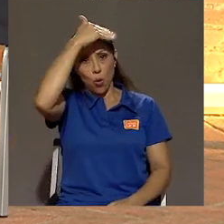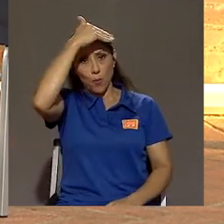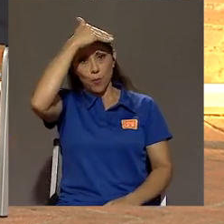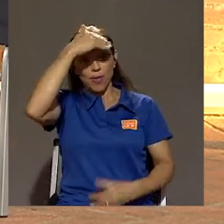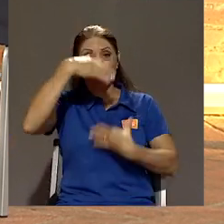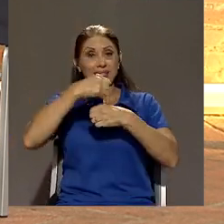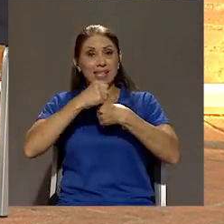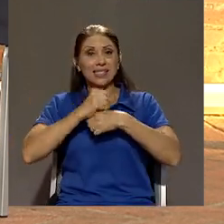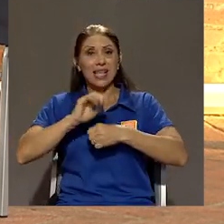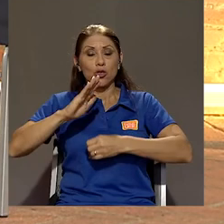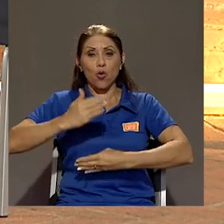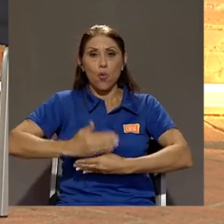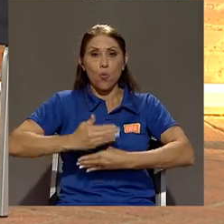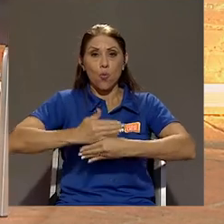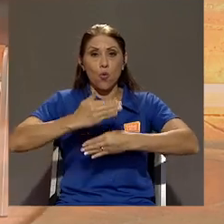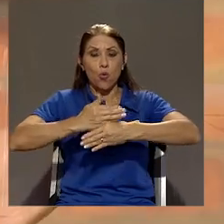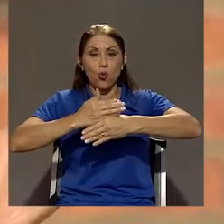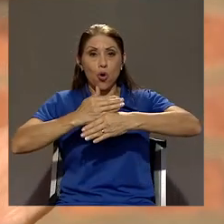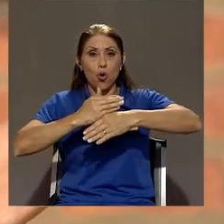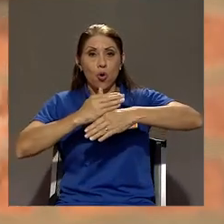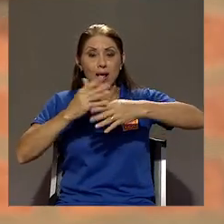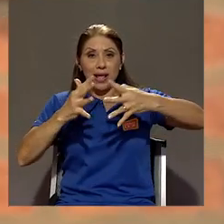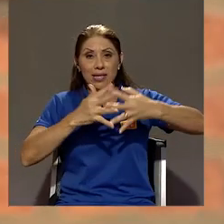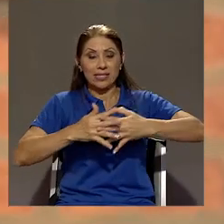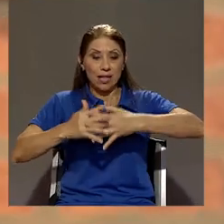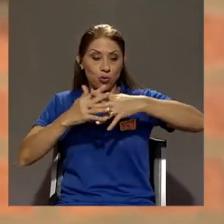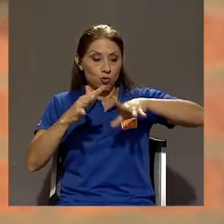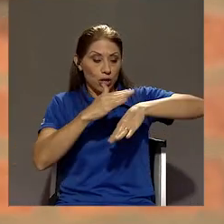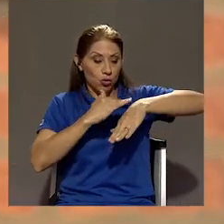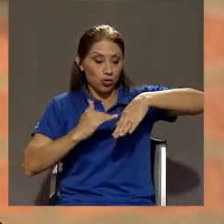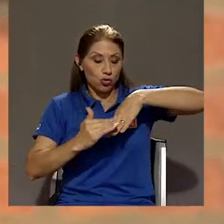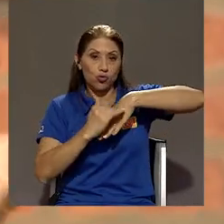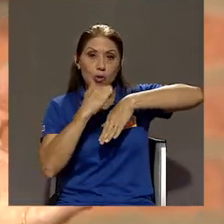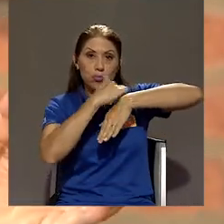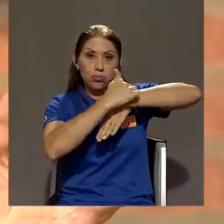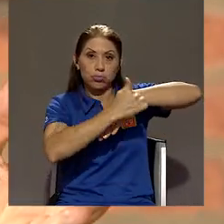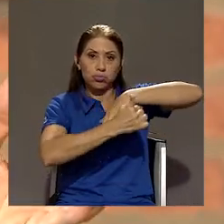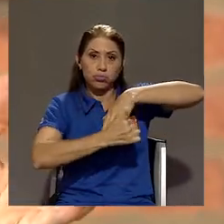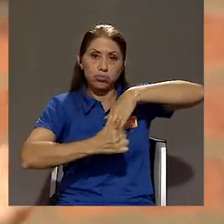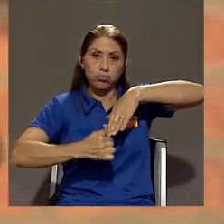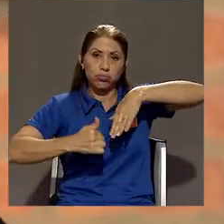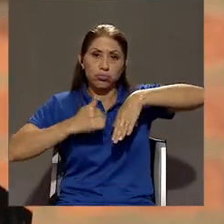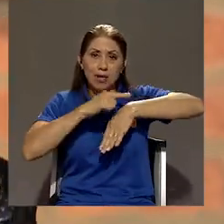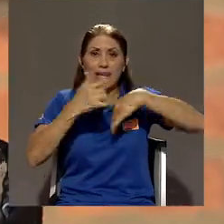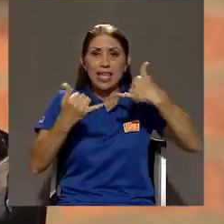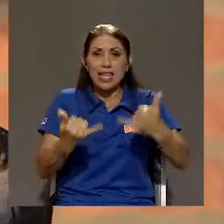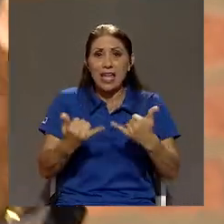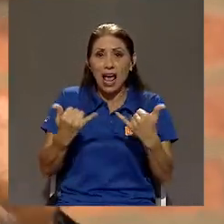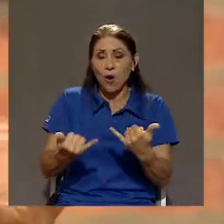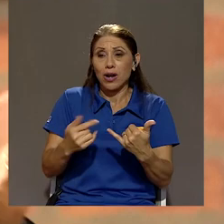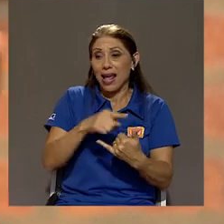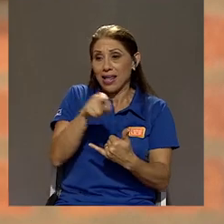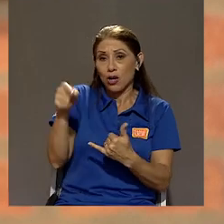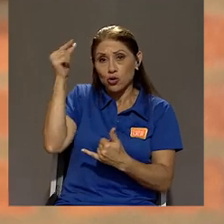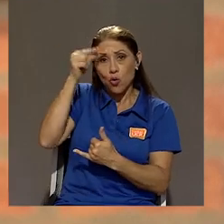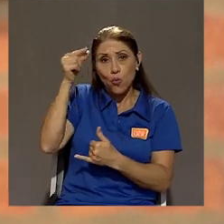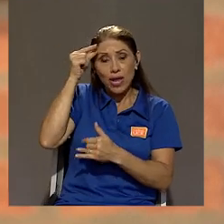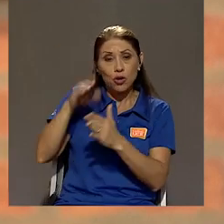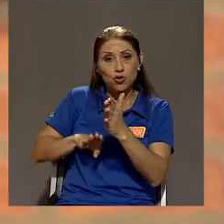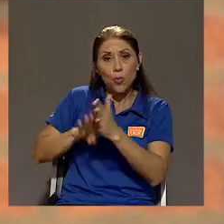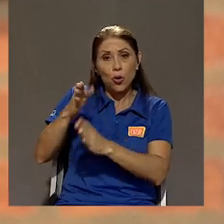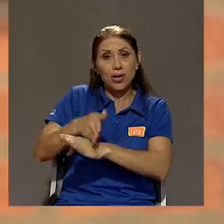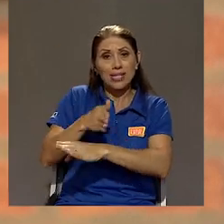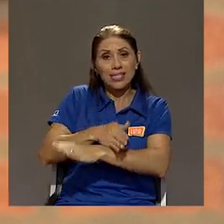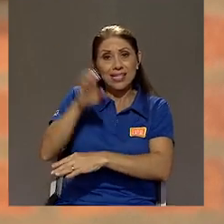de Estados Unidos, los europeos están haciendo un muro, y ahora la gran reivindicación de los gobiernos progresistas